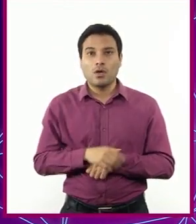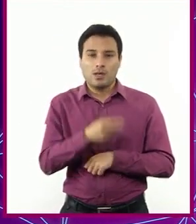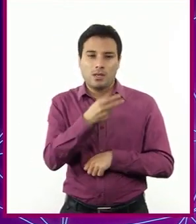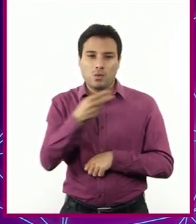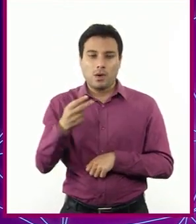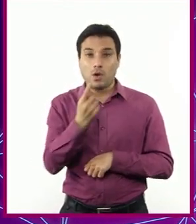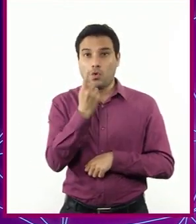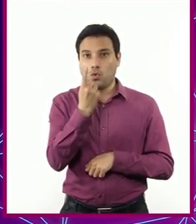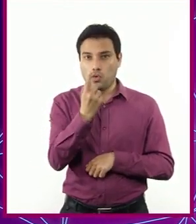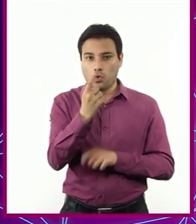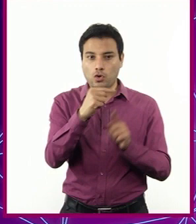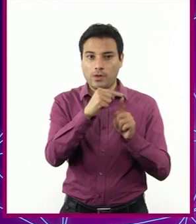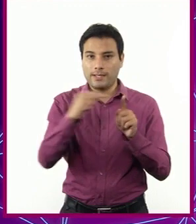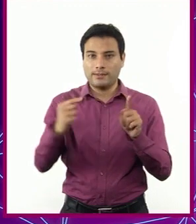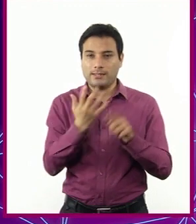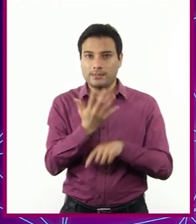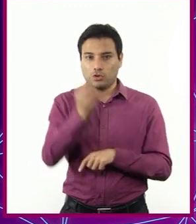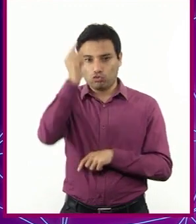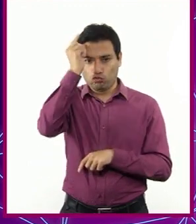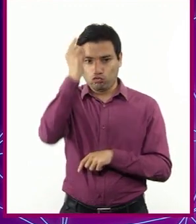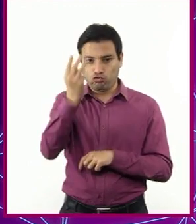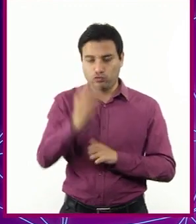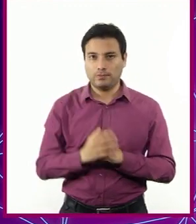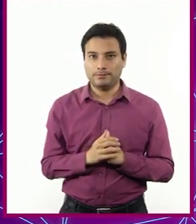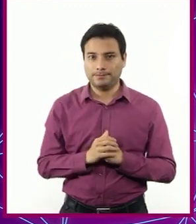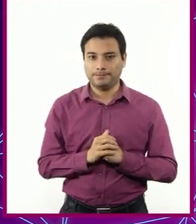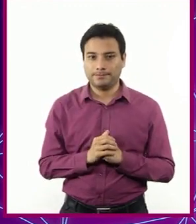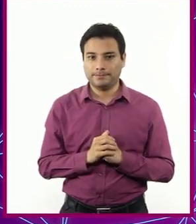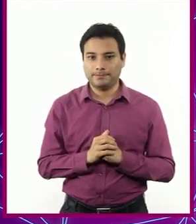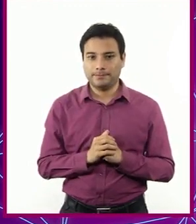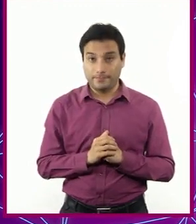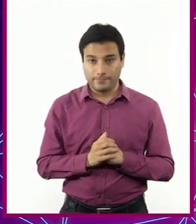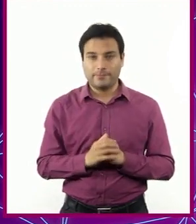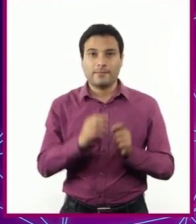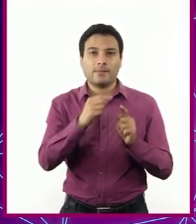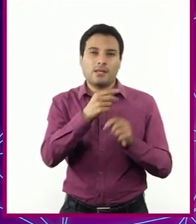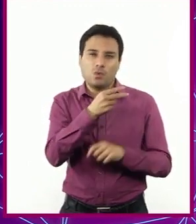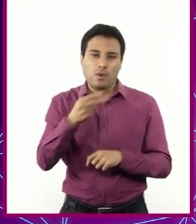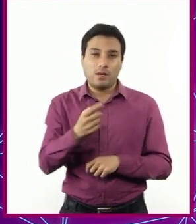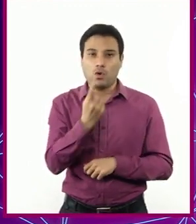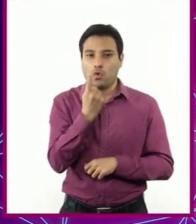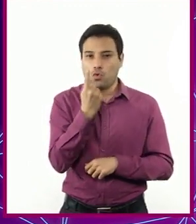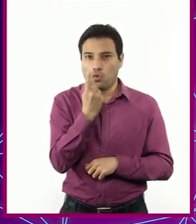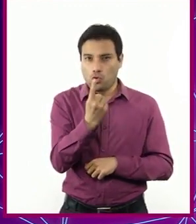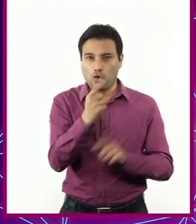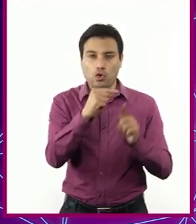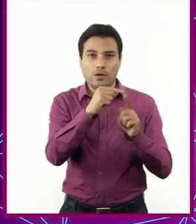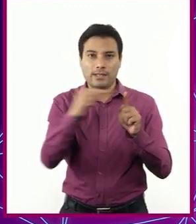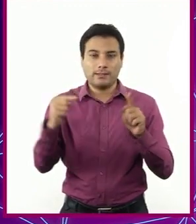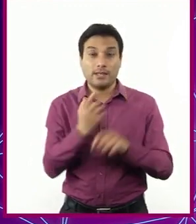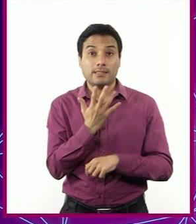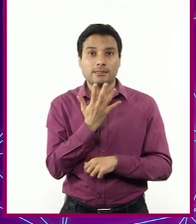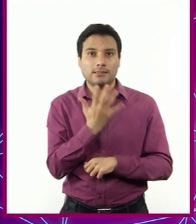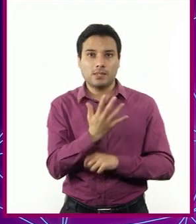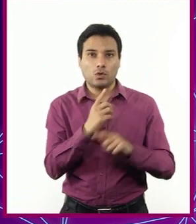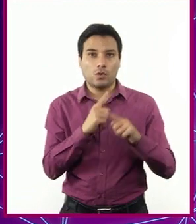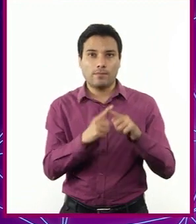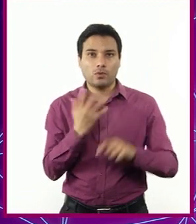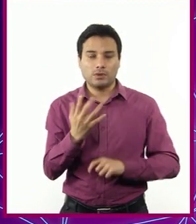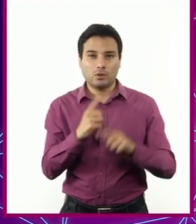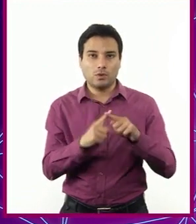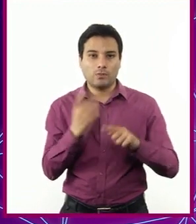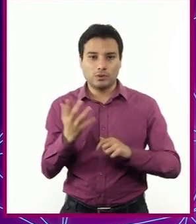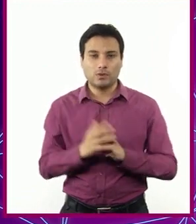cubo. Esto quiere decir que tenemos 1 entre 5 por 5 por 5. Y